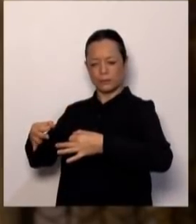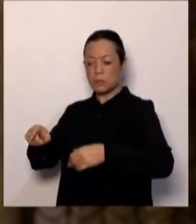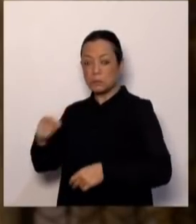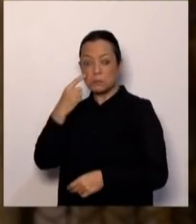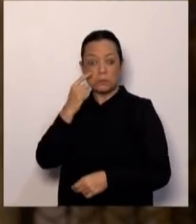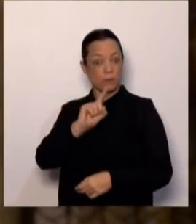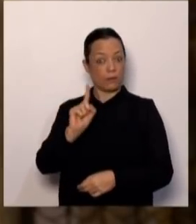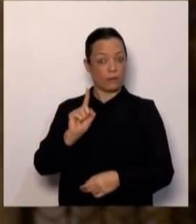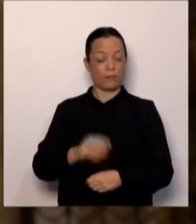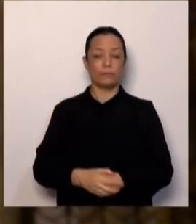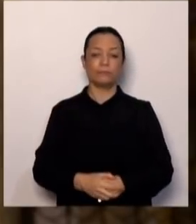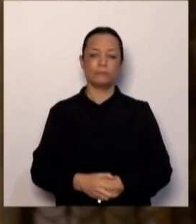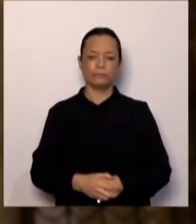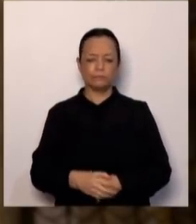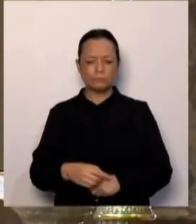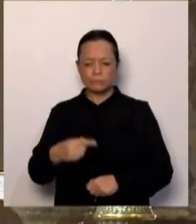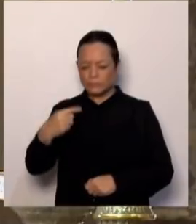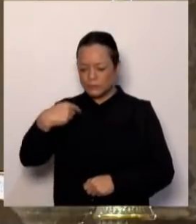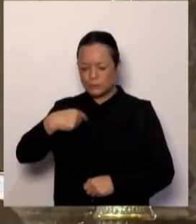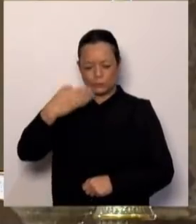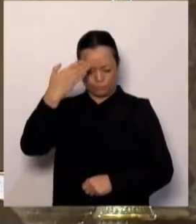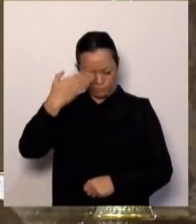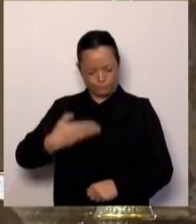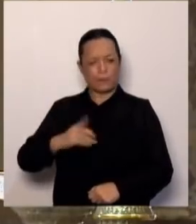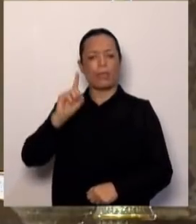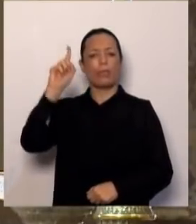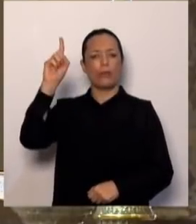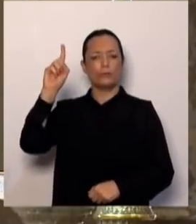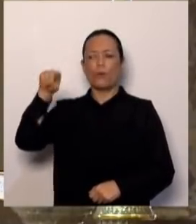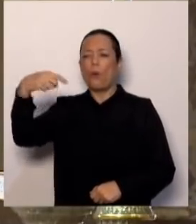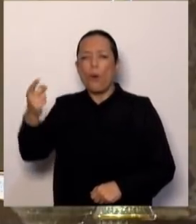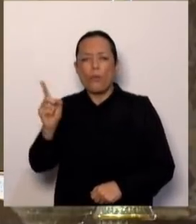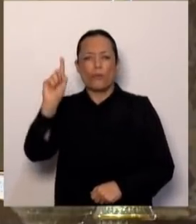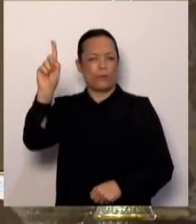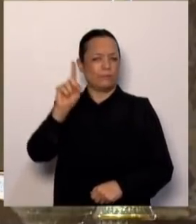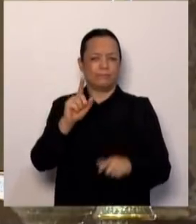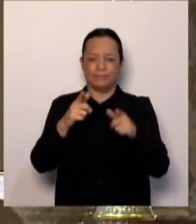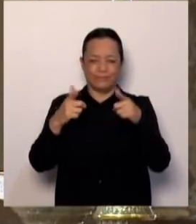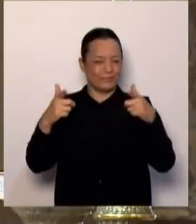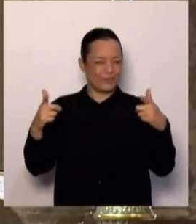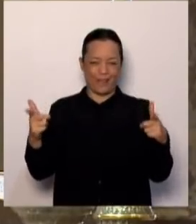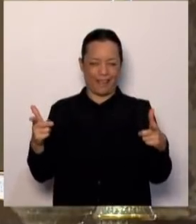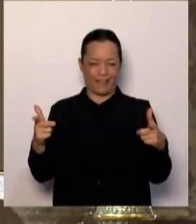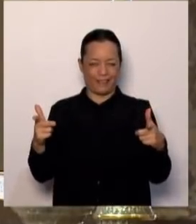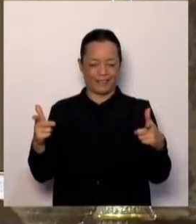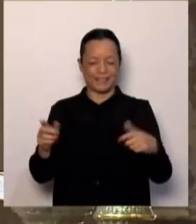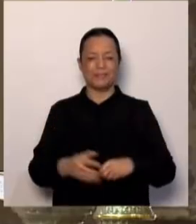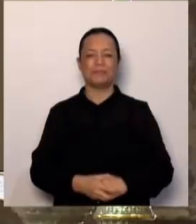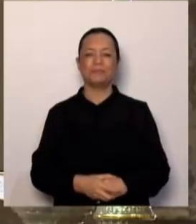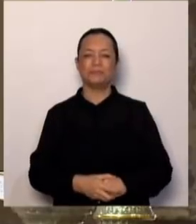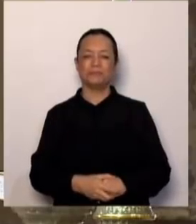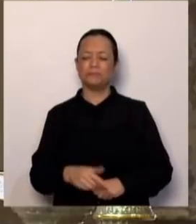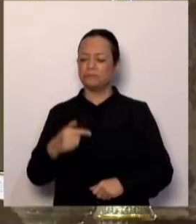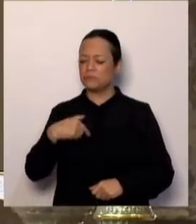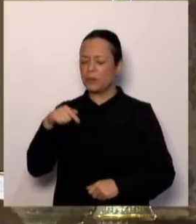conocieras. Yo soy el Señor, y no hay otro. No hay ningún Dios fuera de mí. Yo